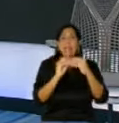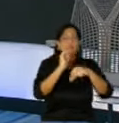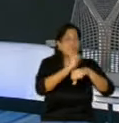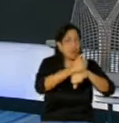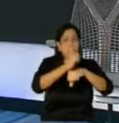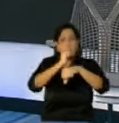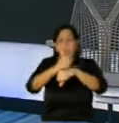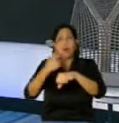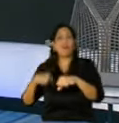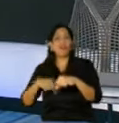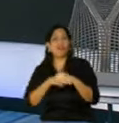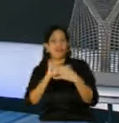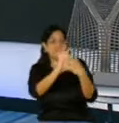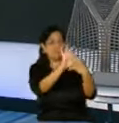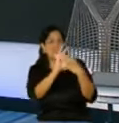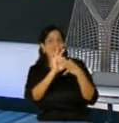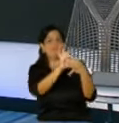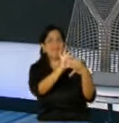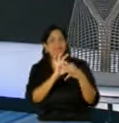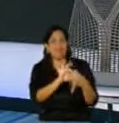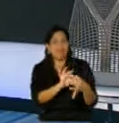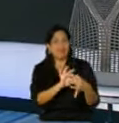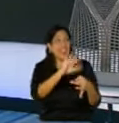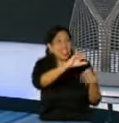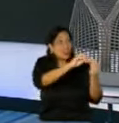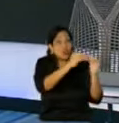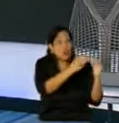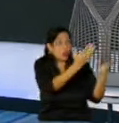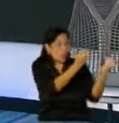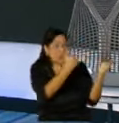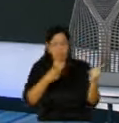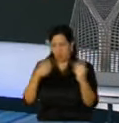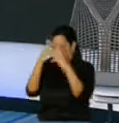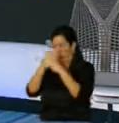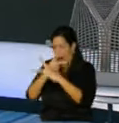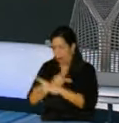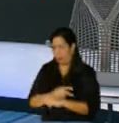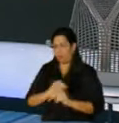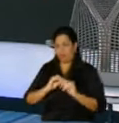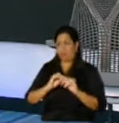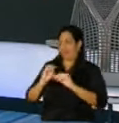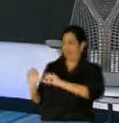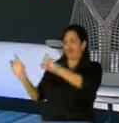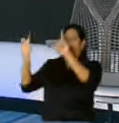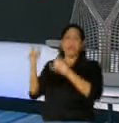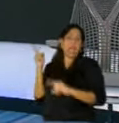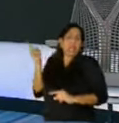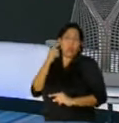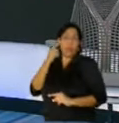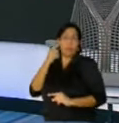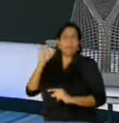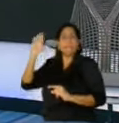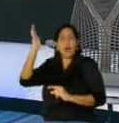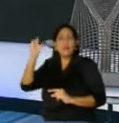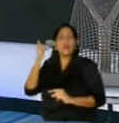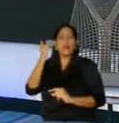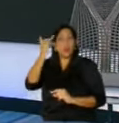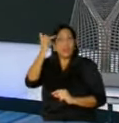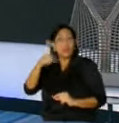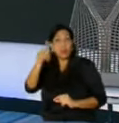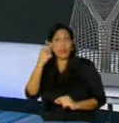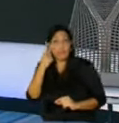estamos ayudando a Salud a interpretar mucho de lo que ocurre. Este gráfico, que parece muy sencillo, y lo tenemos ahí, ¿verdad?, para que informemos